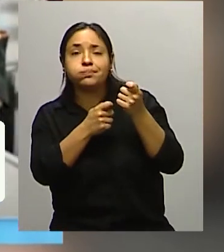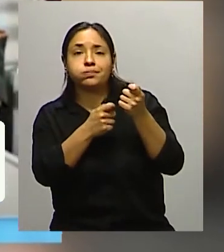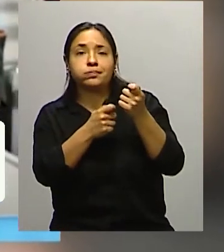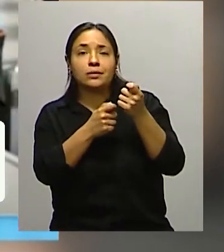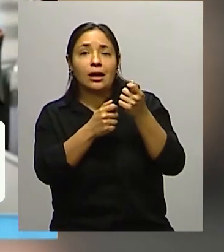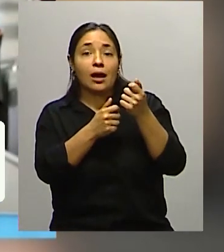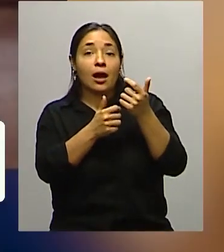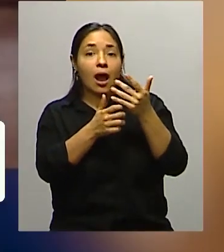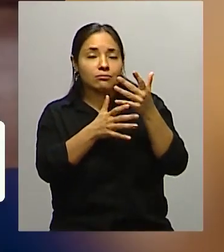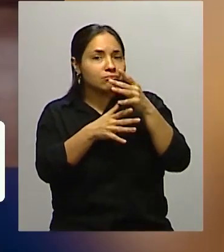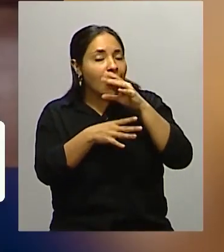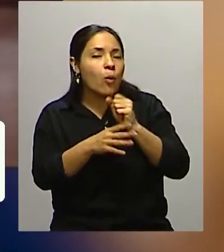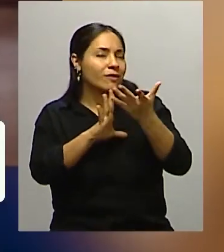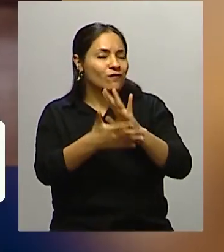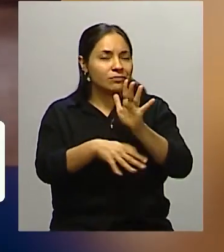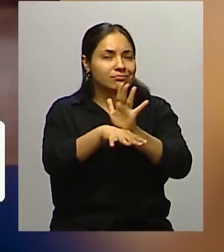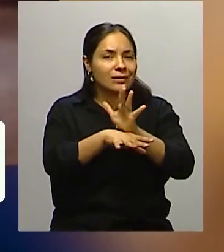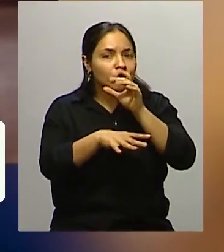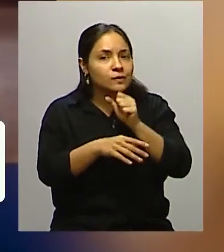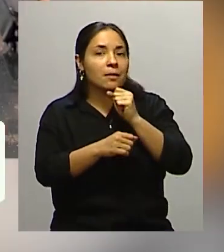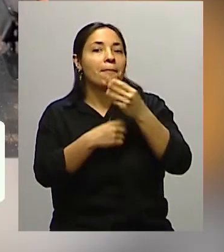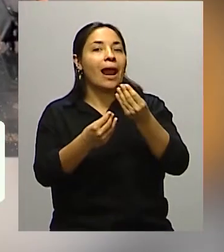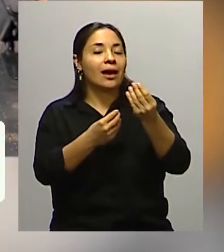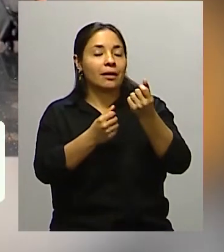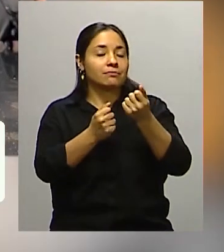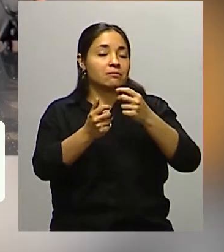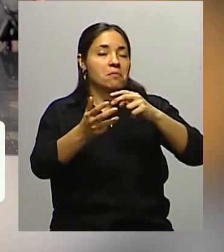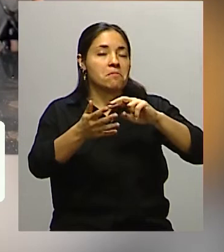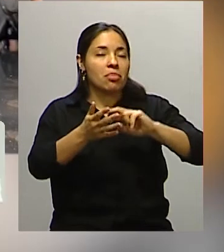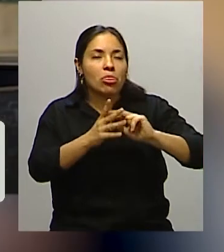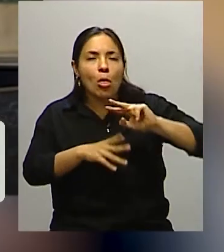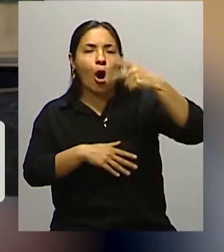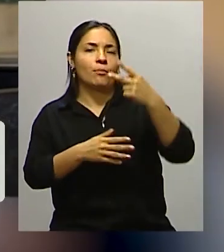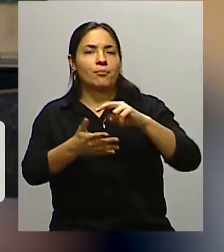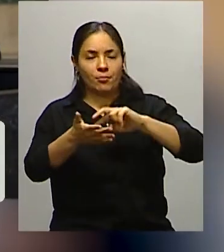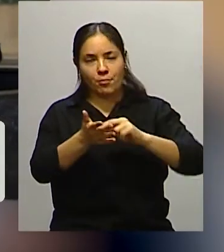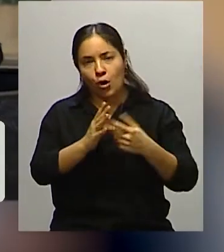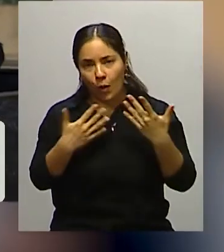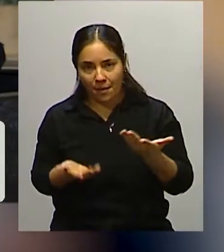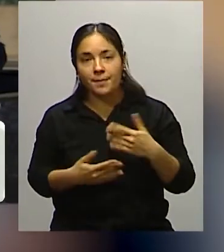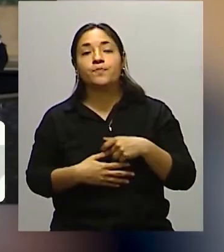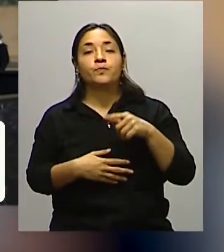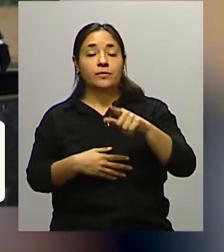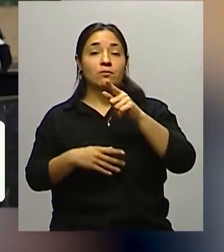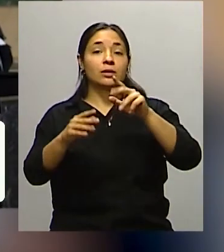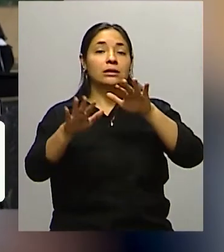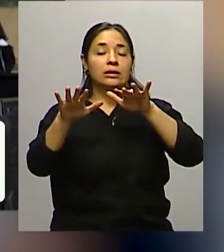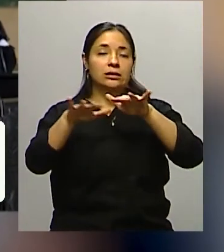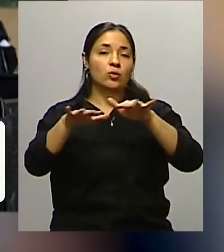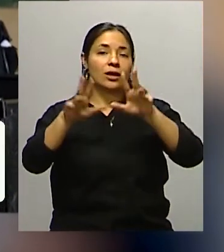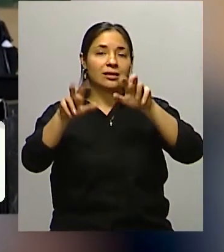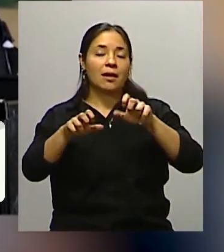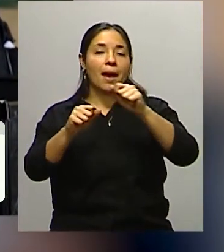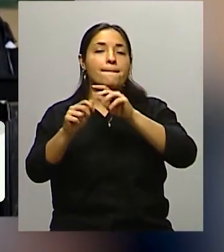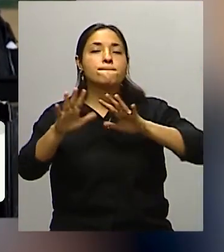debate. Y parte de la situación geopolítica alrededor de la guerra y todo